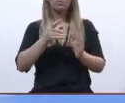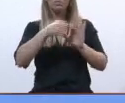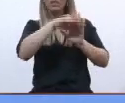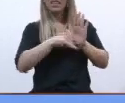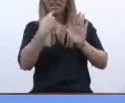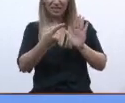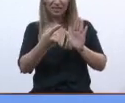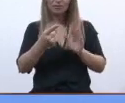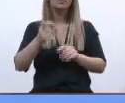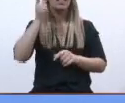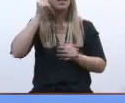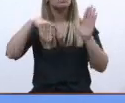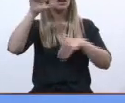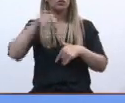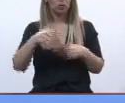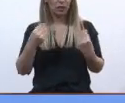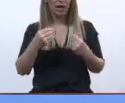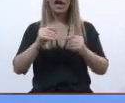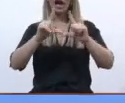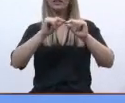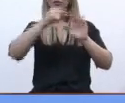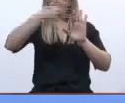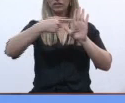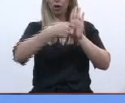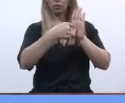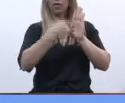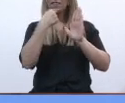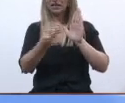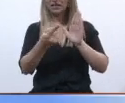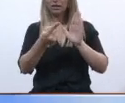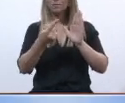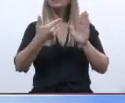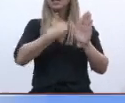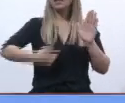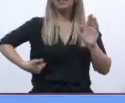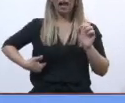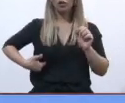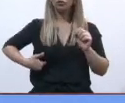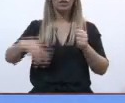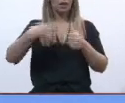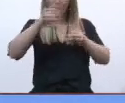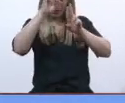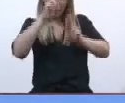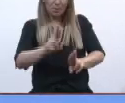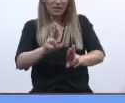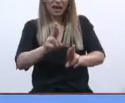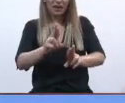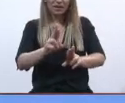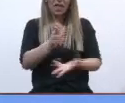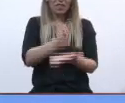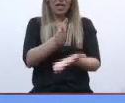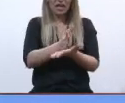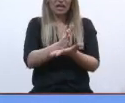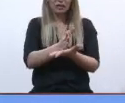la edad. Y en el artículo segundo dice, los estados partes respetarán los derechos enunciados en la presente